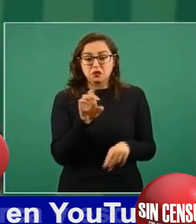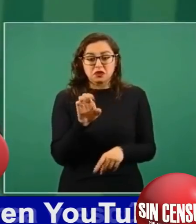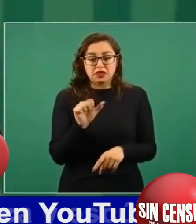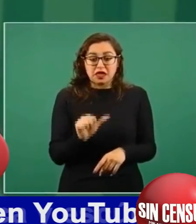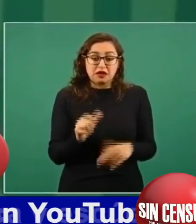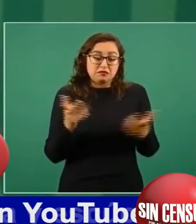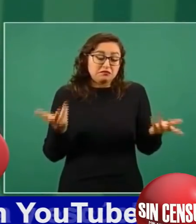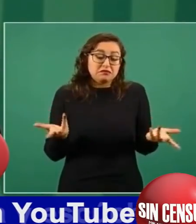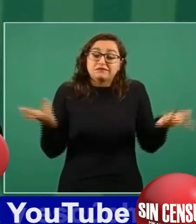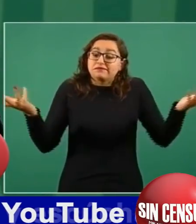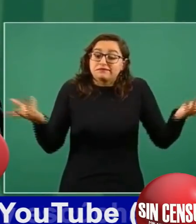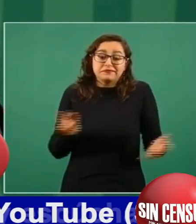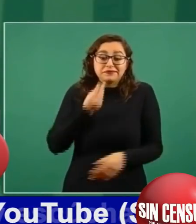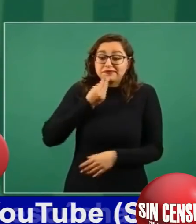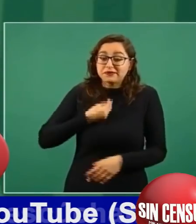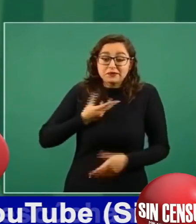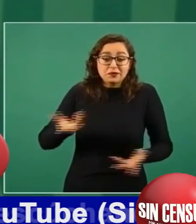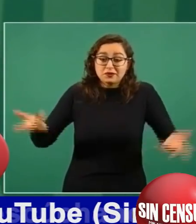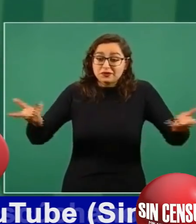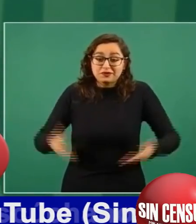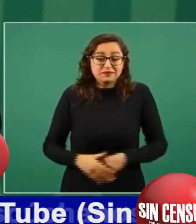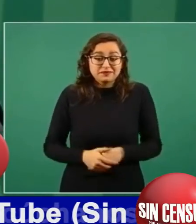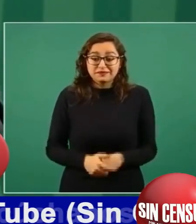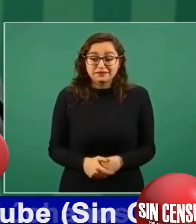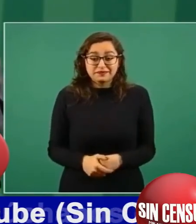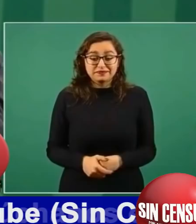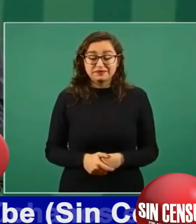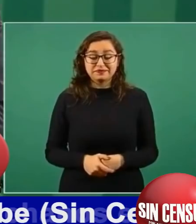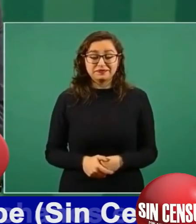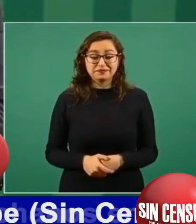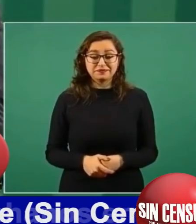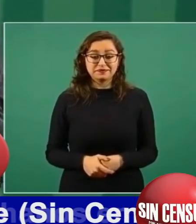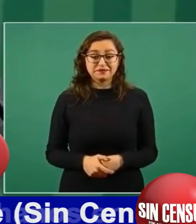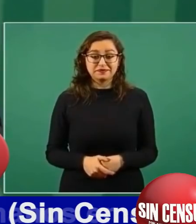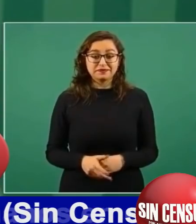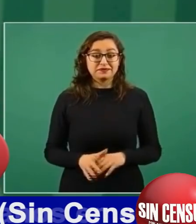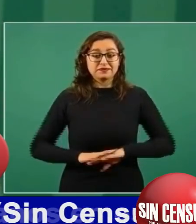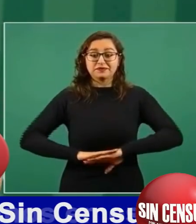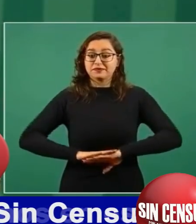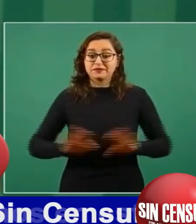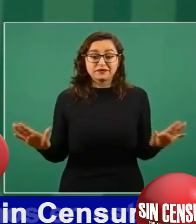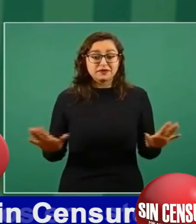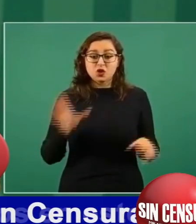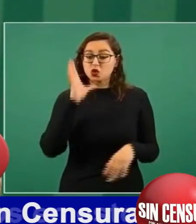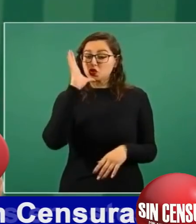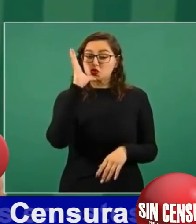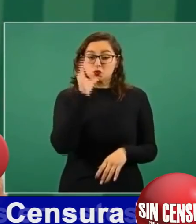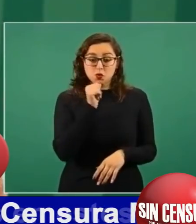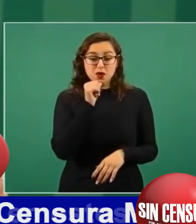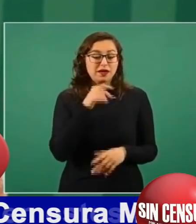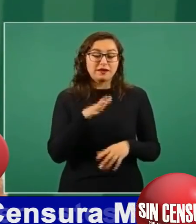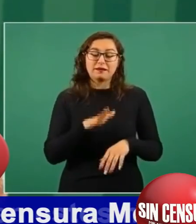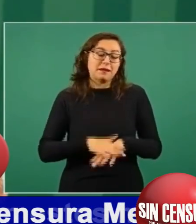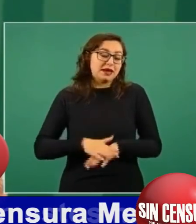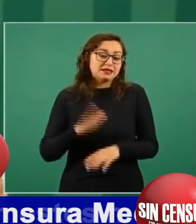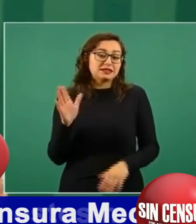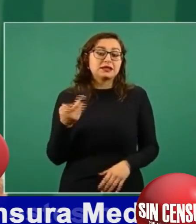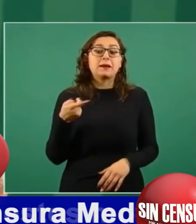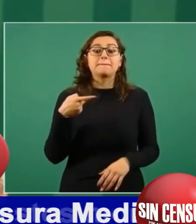modo, porque Ahí, presidente, solo ya que se puede hacer. así ya no se puede, pues. Pero de todas